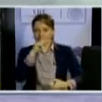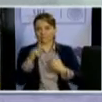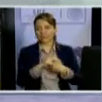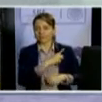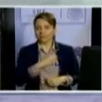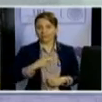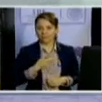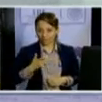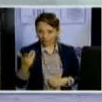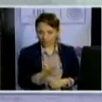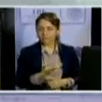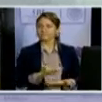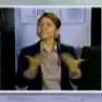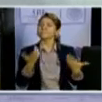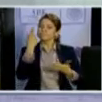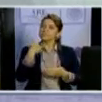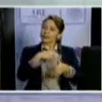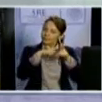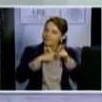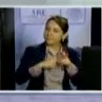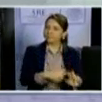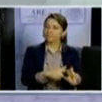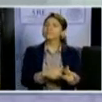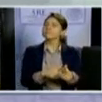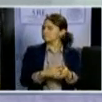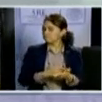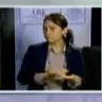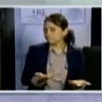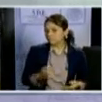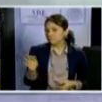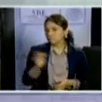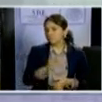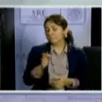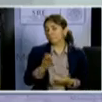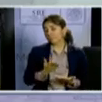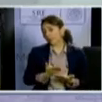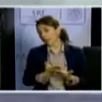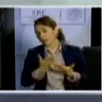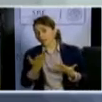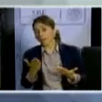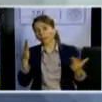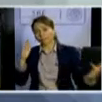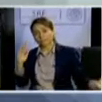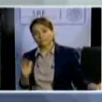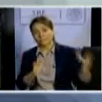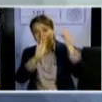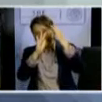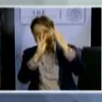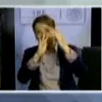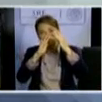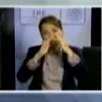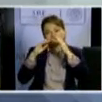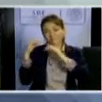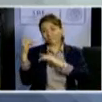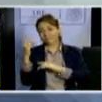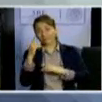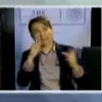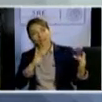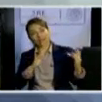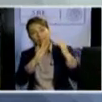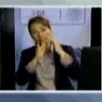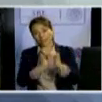para seguir con los comentarios y con los planteamientos, ¿qué les parece si nos conectamos ahora vía satélite precisamente hasta Chile, donde se